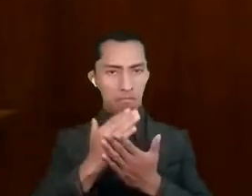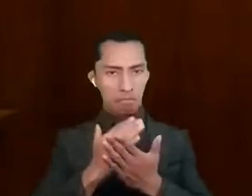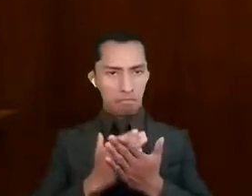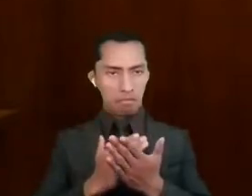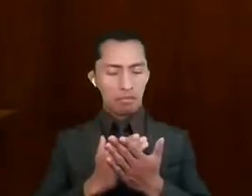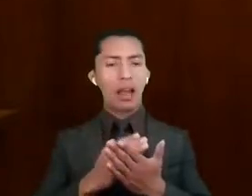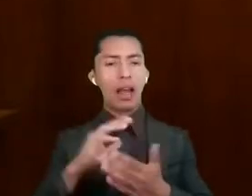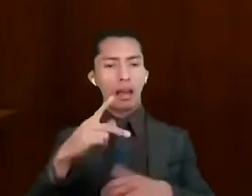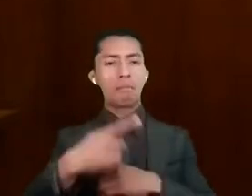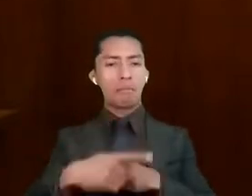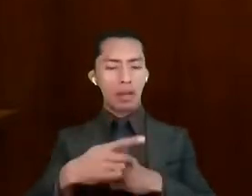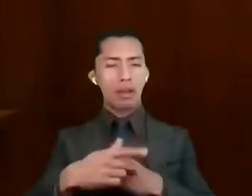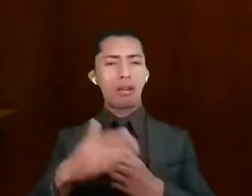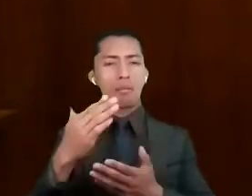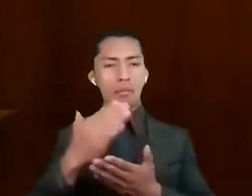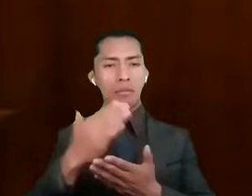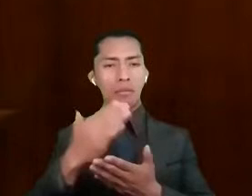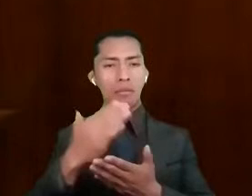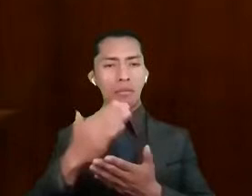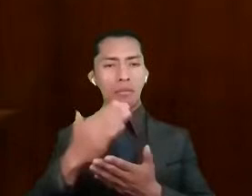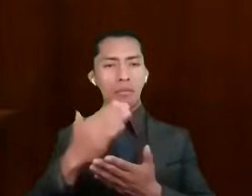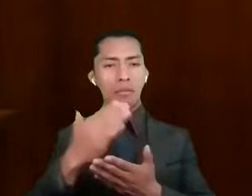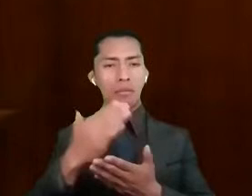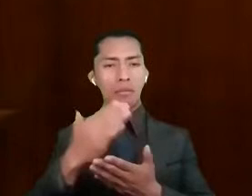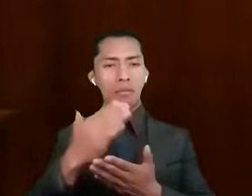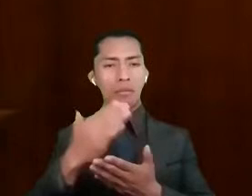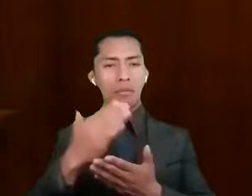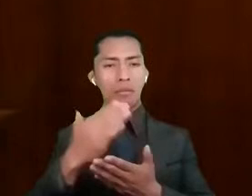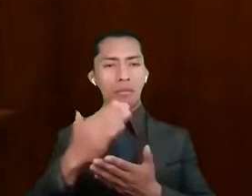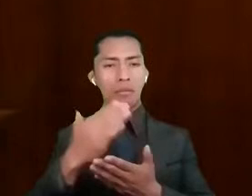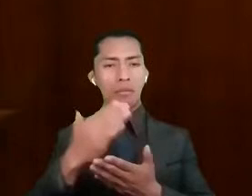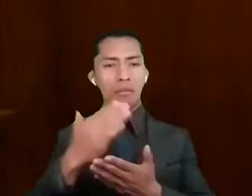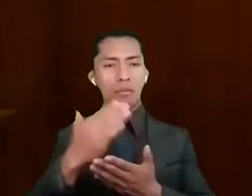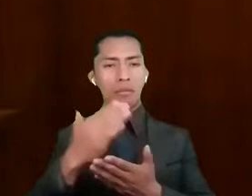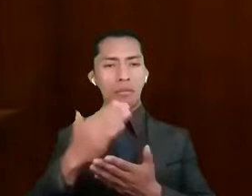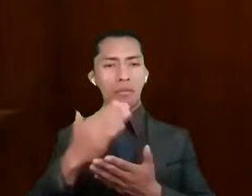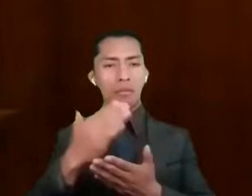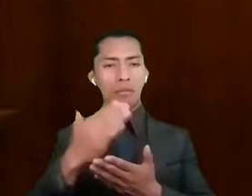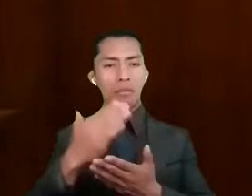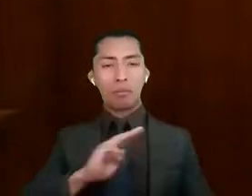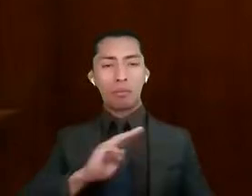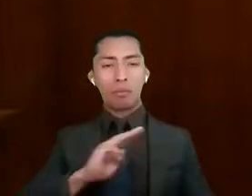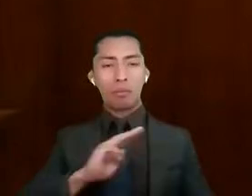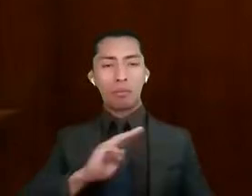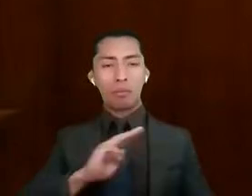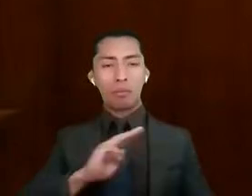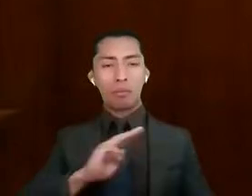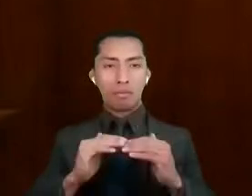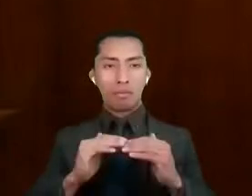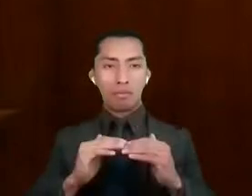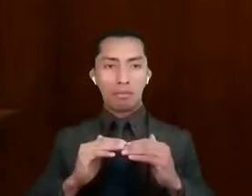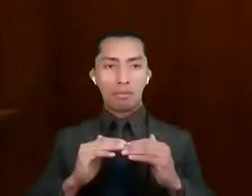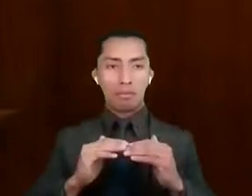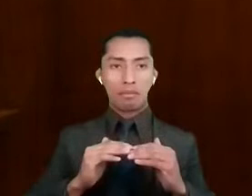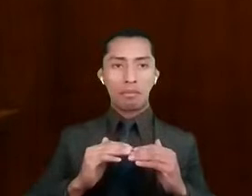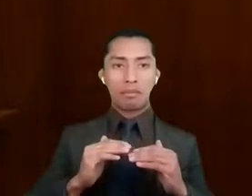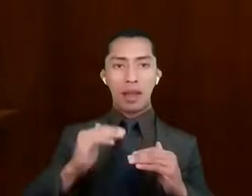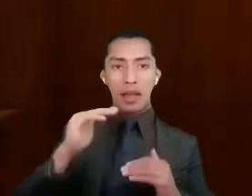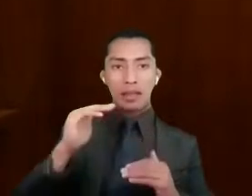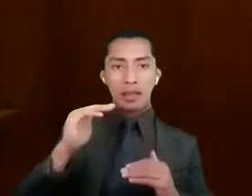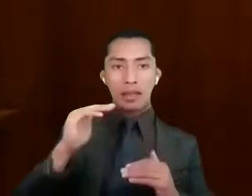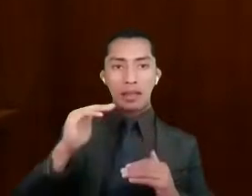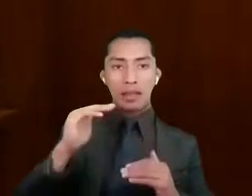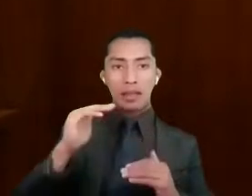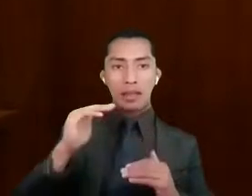sido Ecatepec de Morelos. El municipio que más ha aumentado su nivel de inseguridad ha sido el municipio